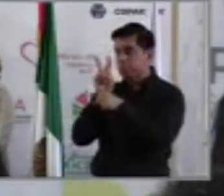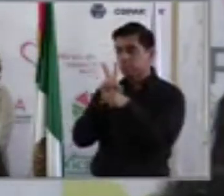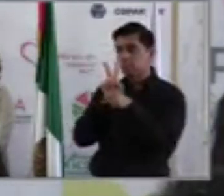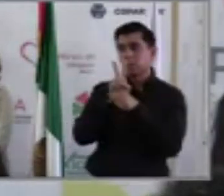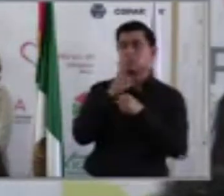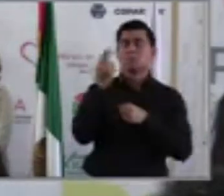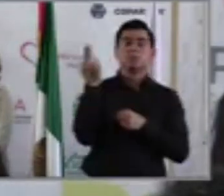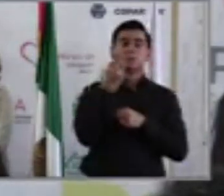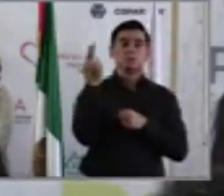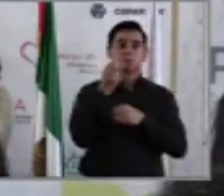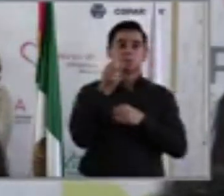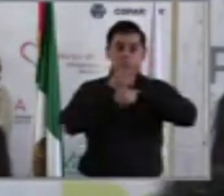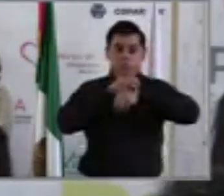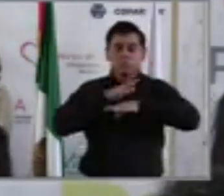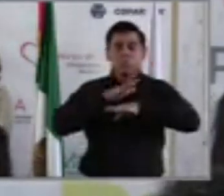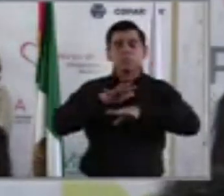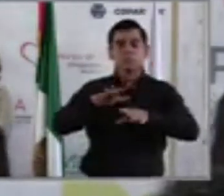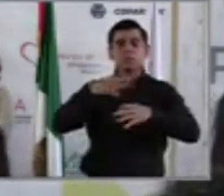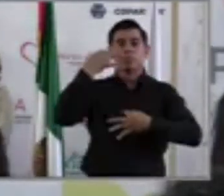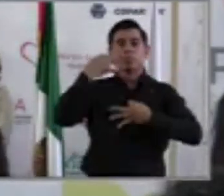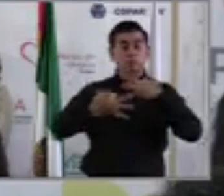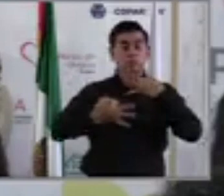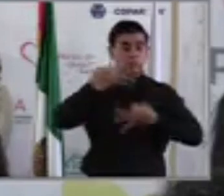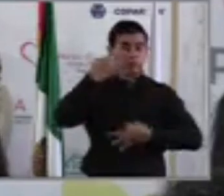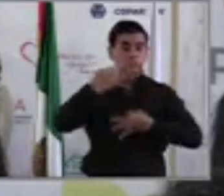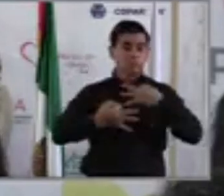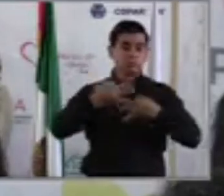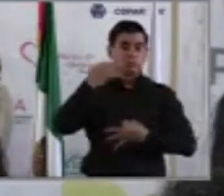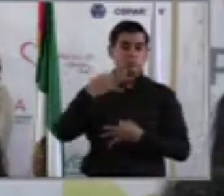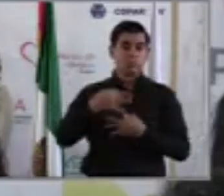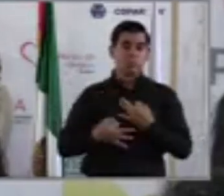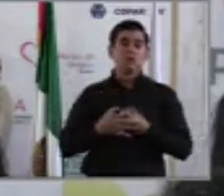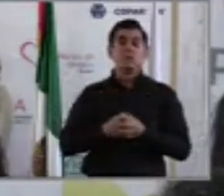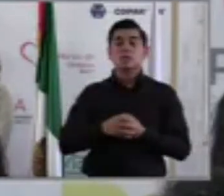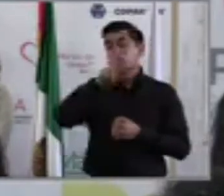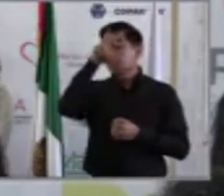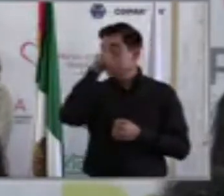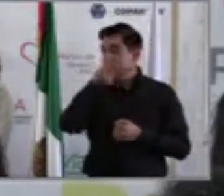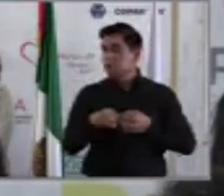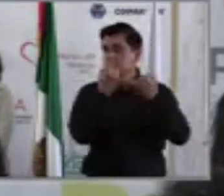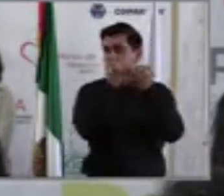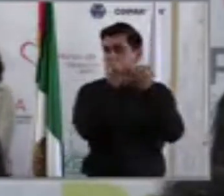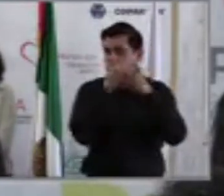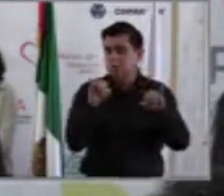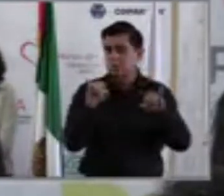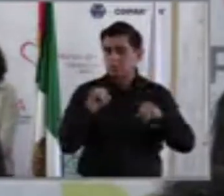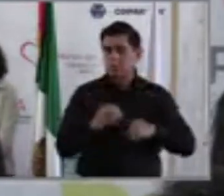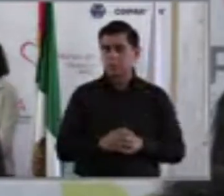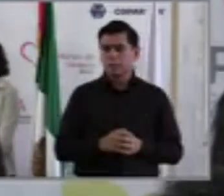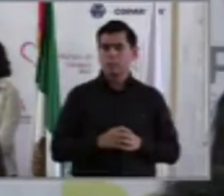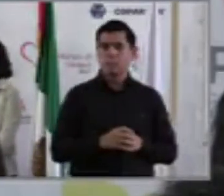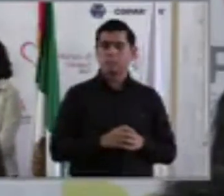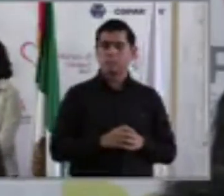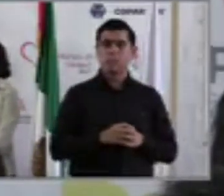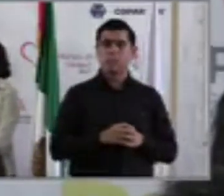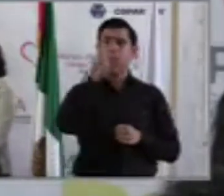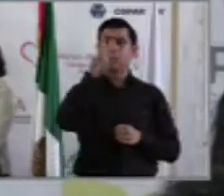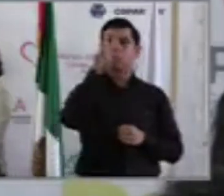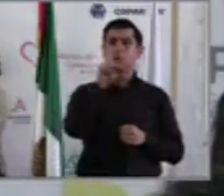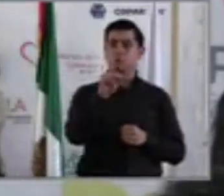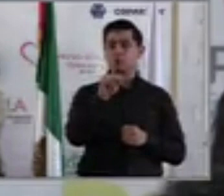justicia, un sistema de justicia que sea autónomo, que no sea